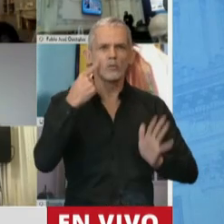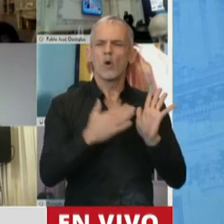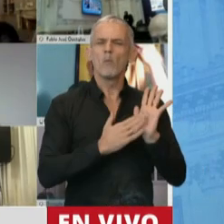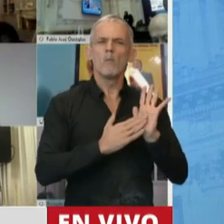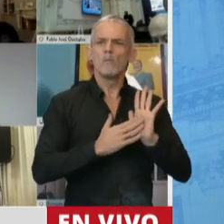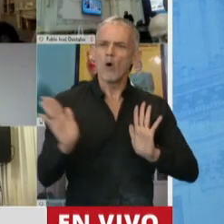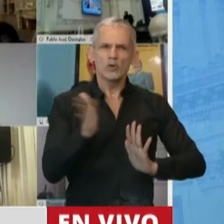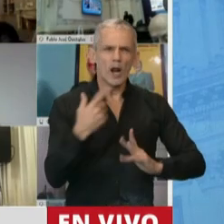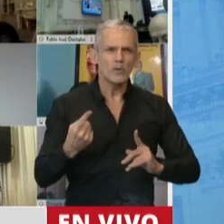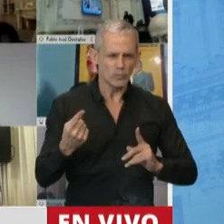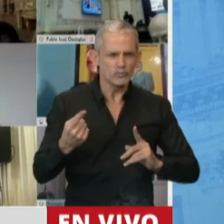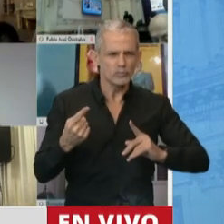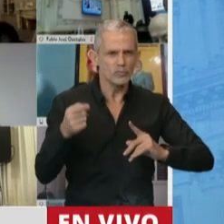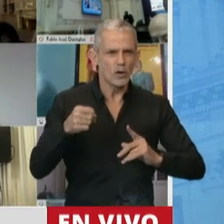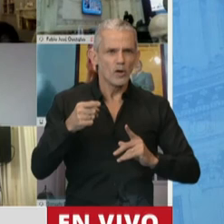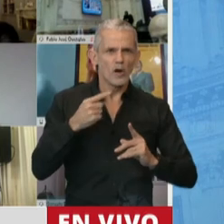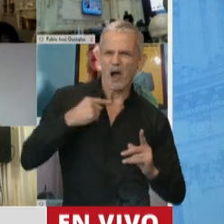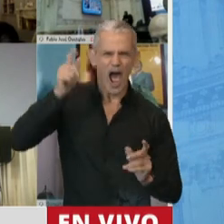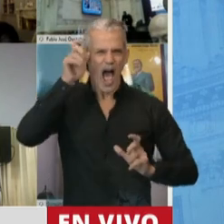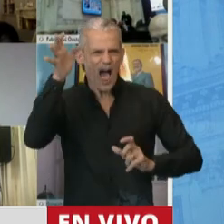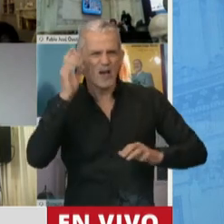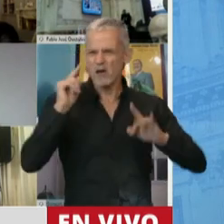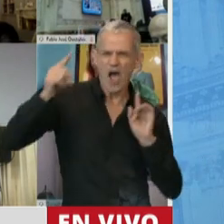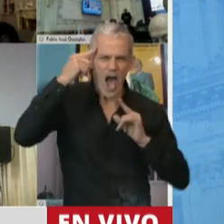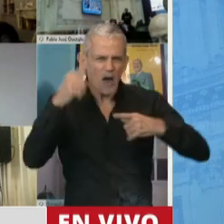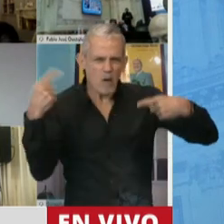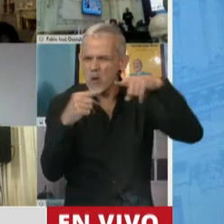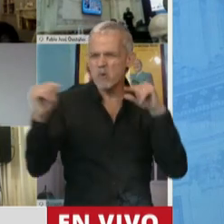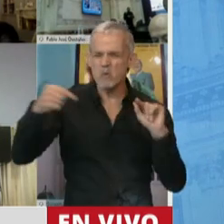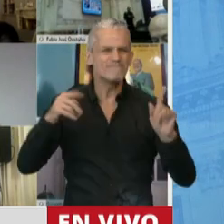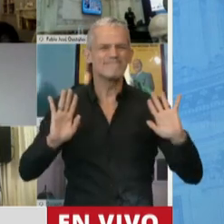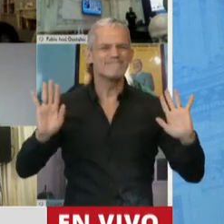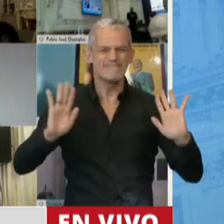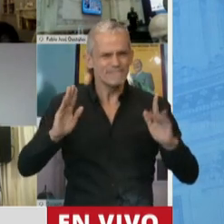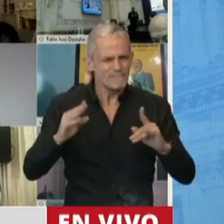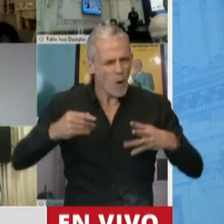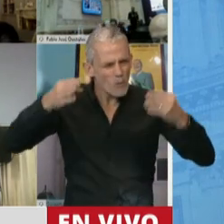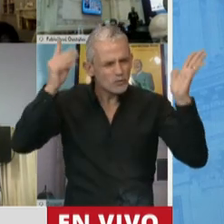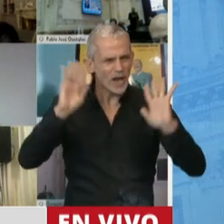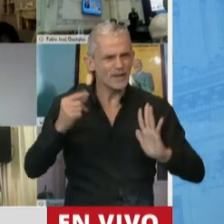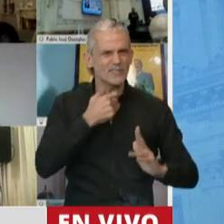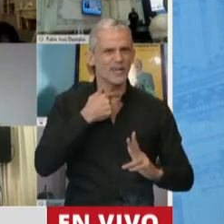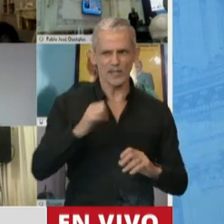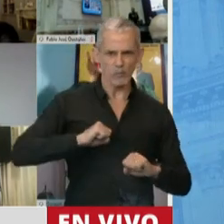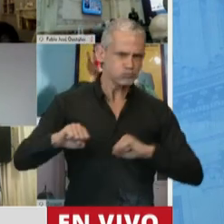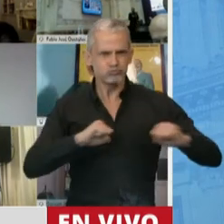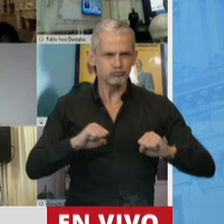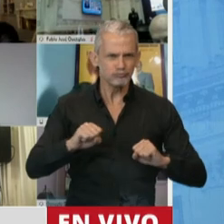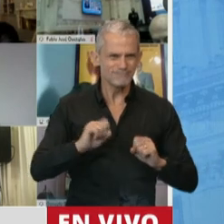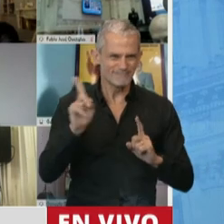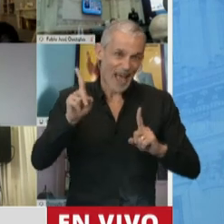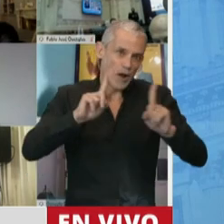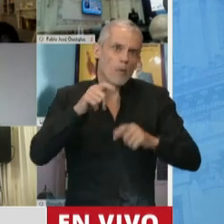que todo el clima de exacerbación, de exasperación que muchas veces se quiere generar desde